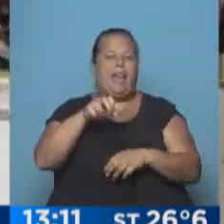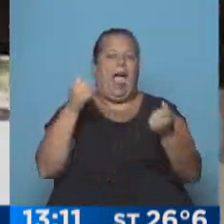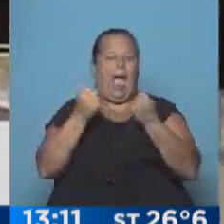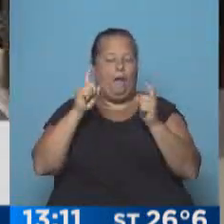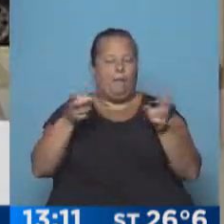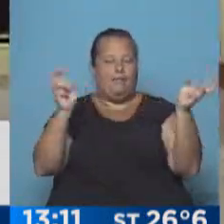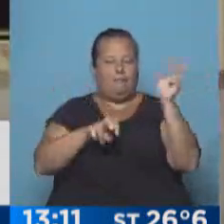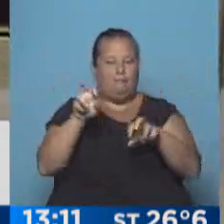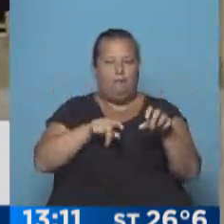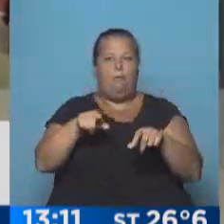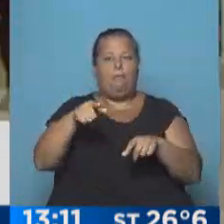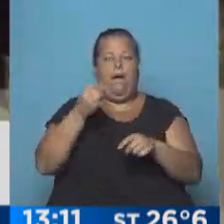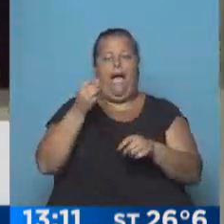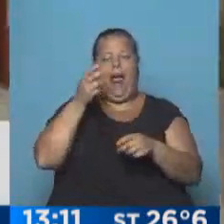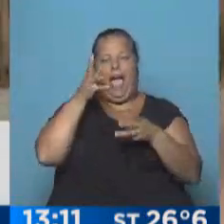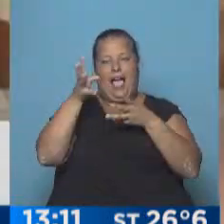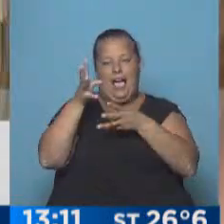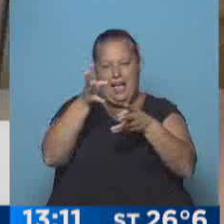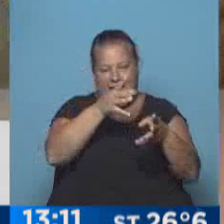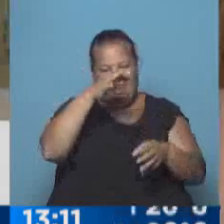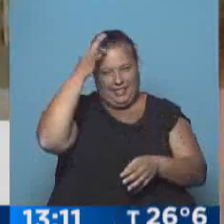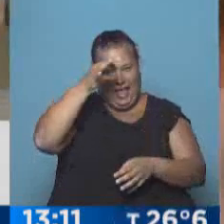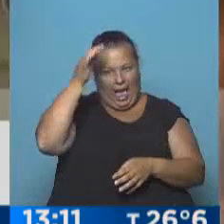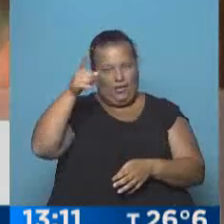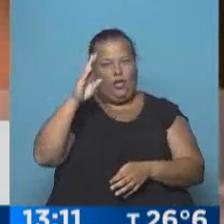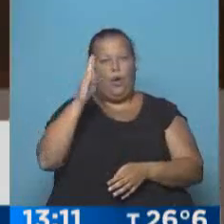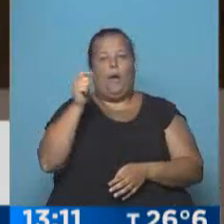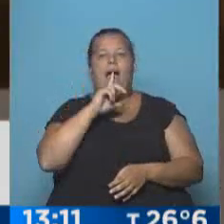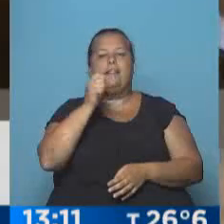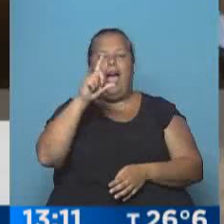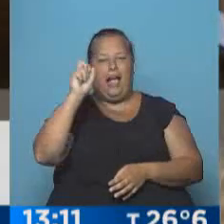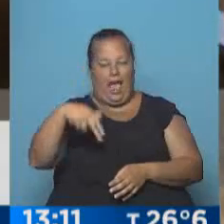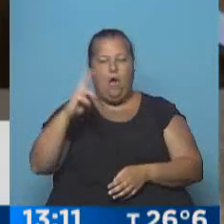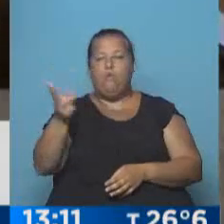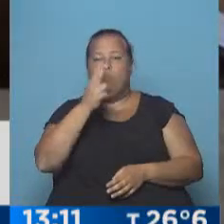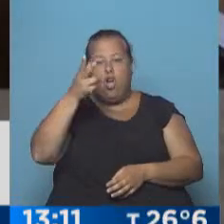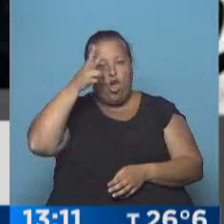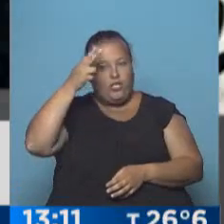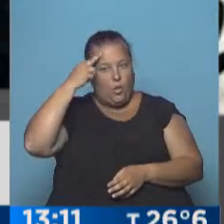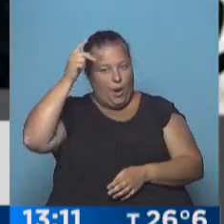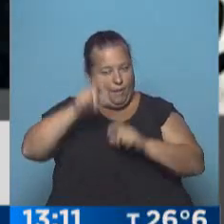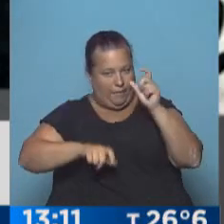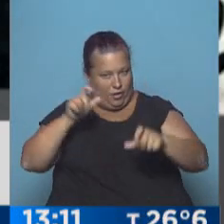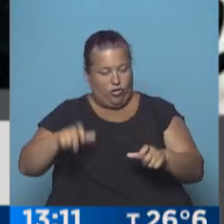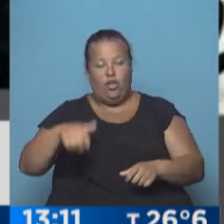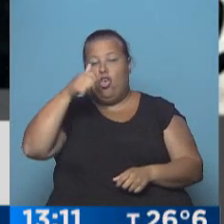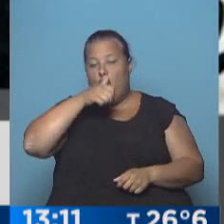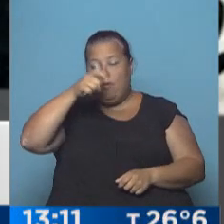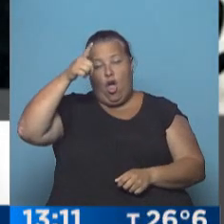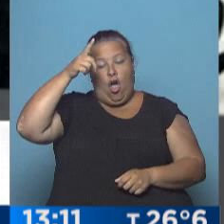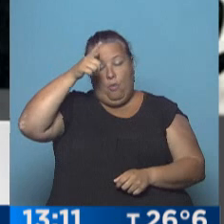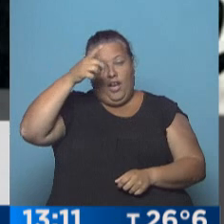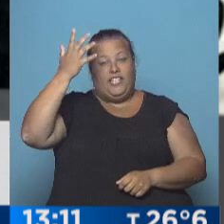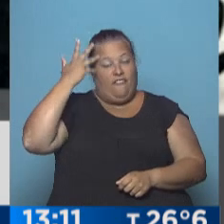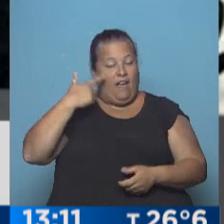que utilizaron los yihadistas para atacar al teatro Bataclan, donde murieron 89 personas. El domingo la policía francesa